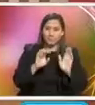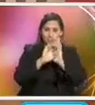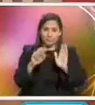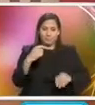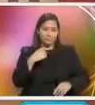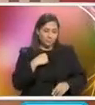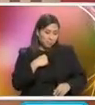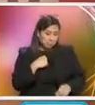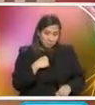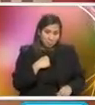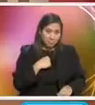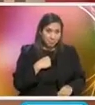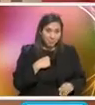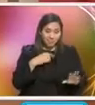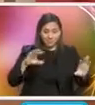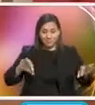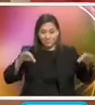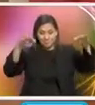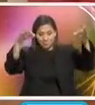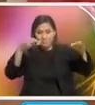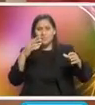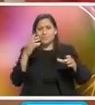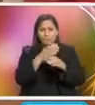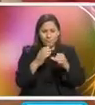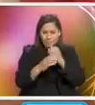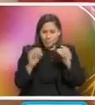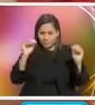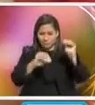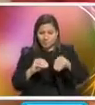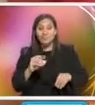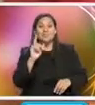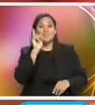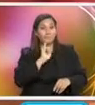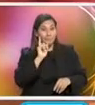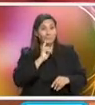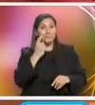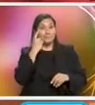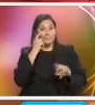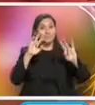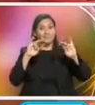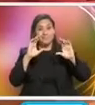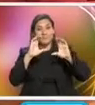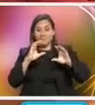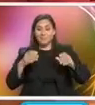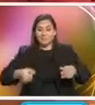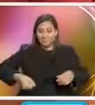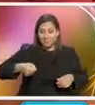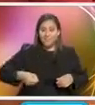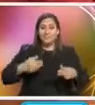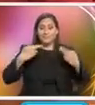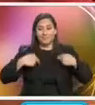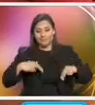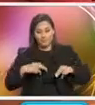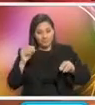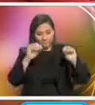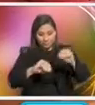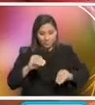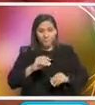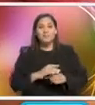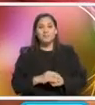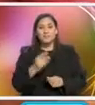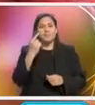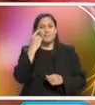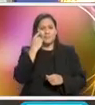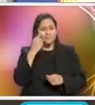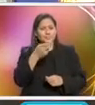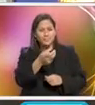ejemplo, qué sé yo, la cajuela siempre puede ir llena de cosas. Ojo las mujeres, también. Ojo, también. Maletas, vestuarios, muchas cosas, todo, ¿no? por ejemplo,